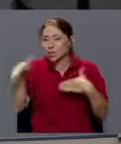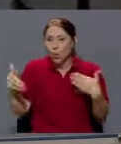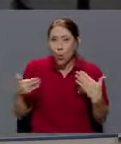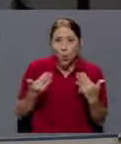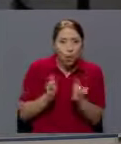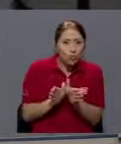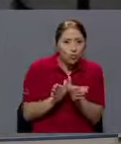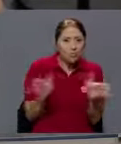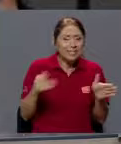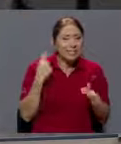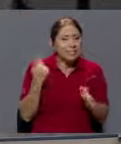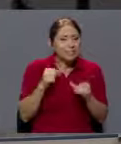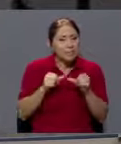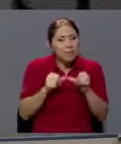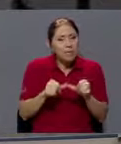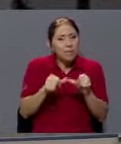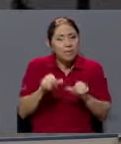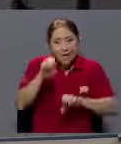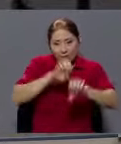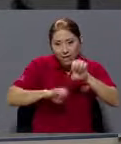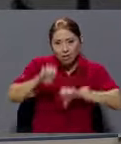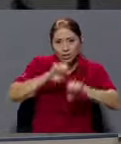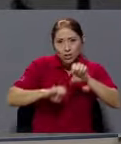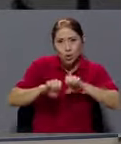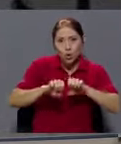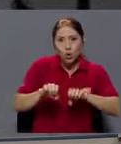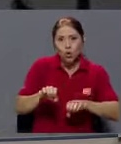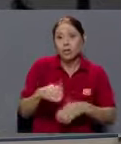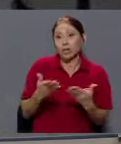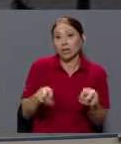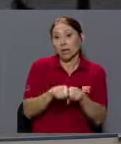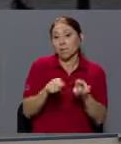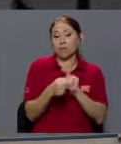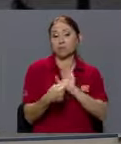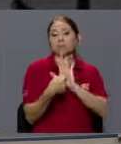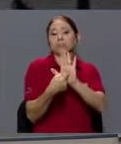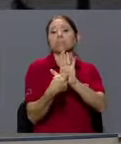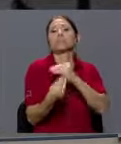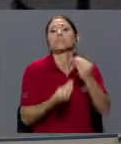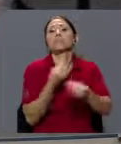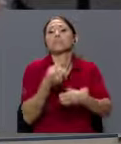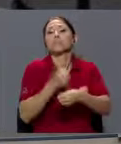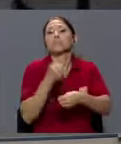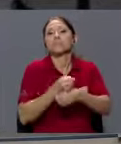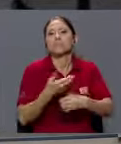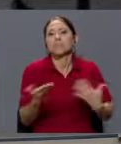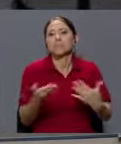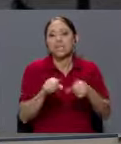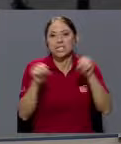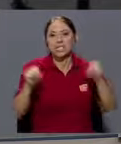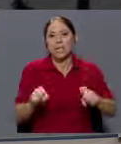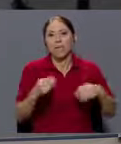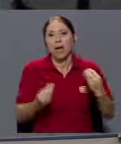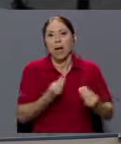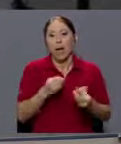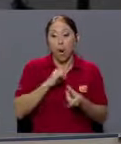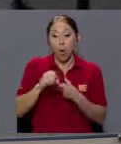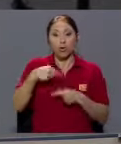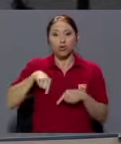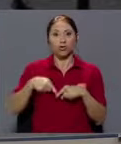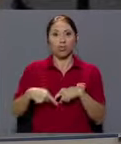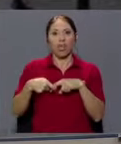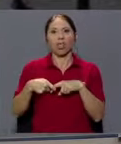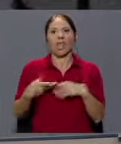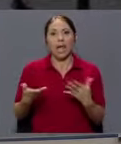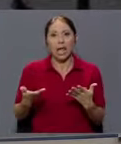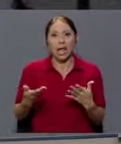estemos sometidos a constante evaluación y, como bien lo decía Isabel, a rendir cuentas. ¿Qué estamos haciendo como sistema? ¿Qué hemos dejado